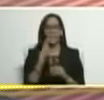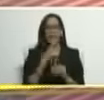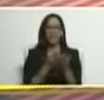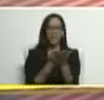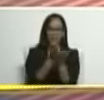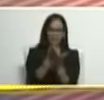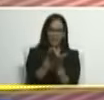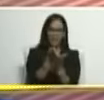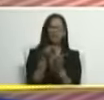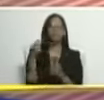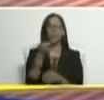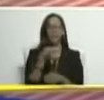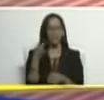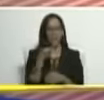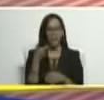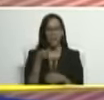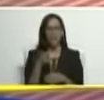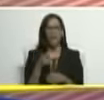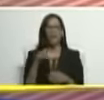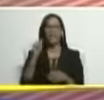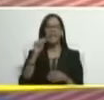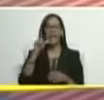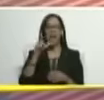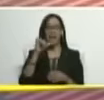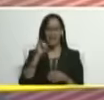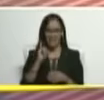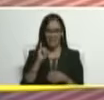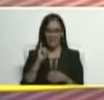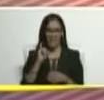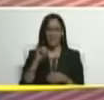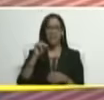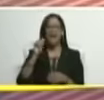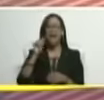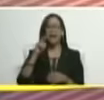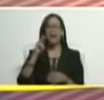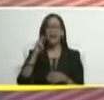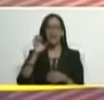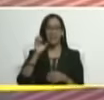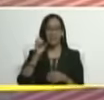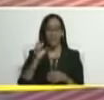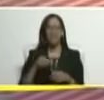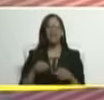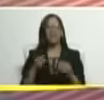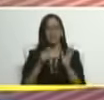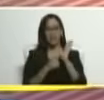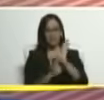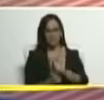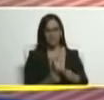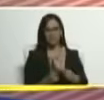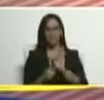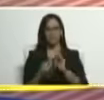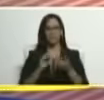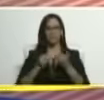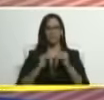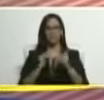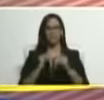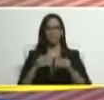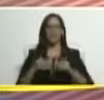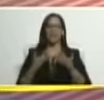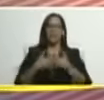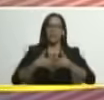lealtad, busquemos en Ali Rodríguez Araque, la gran referencia moral de la industria